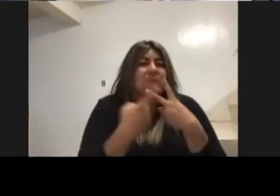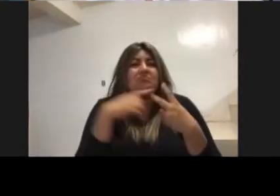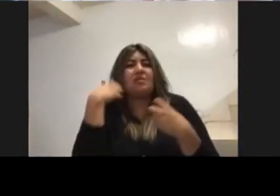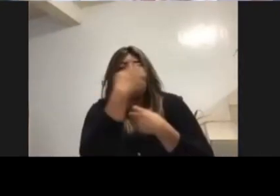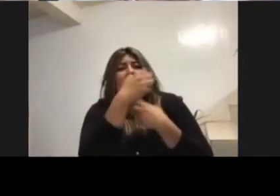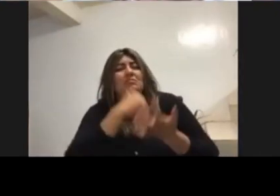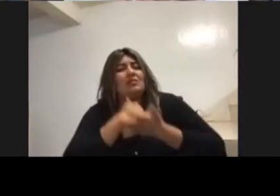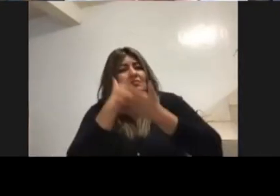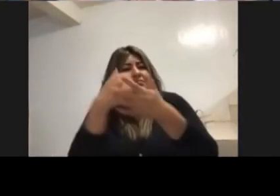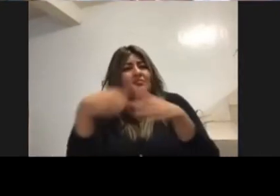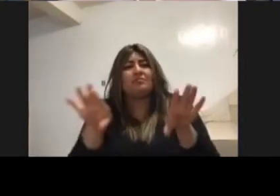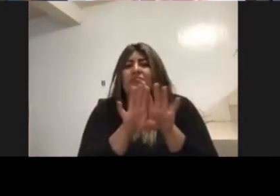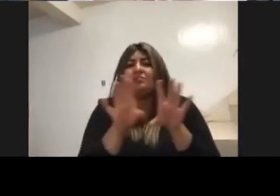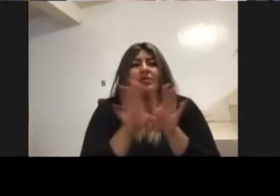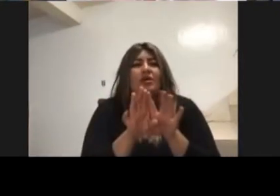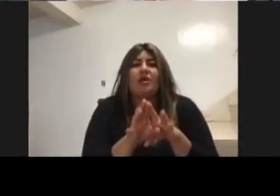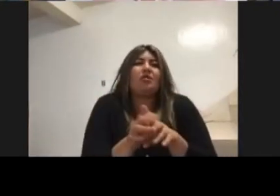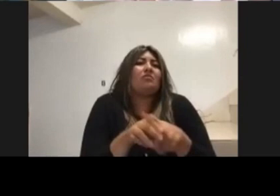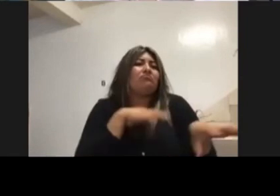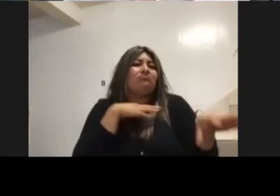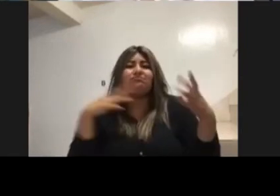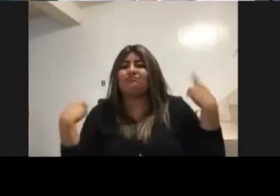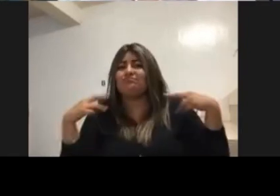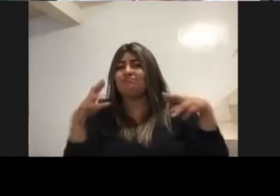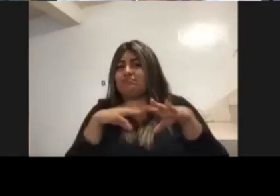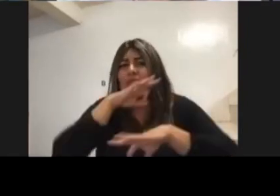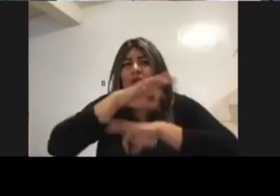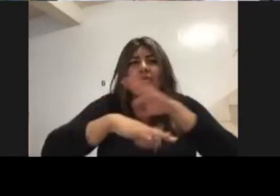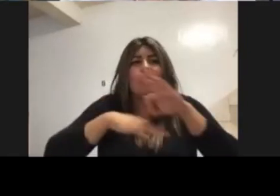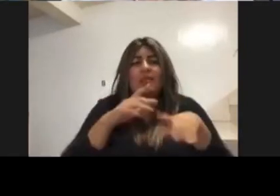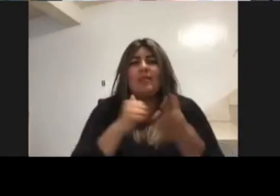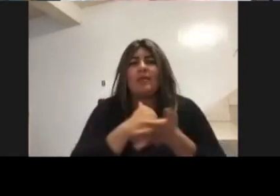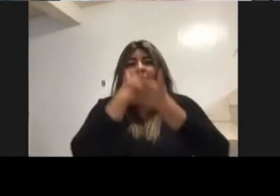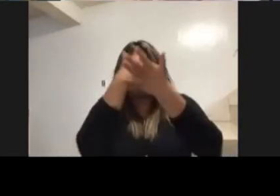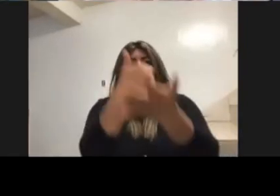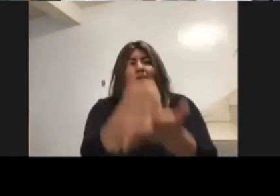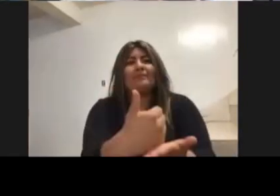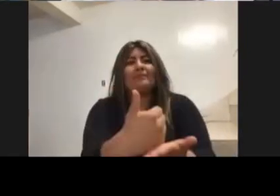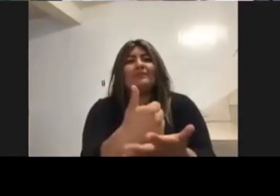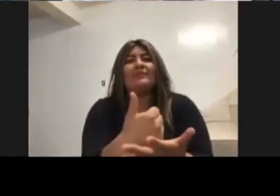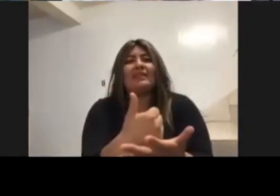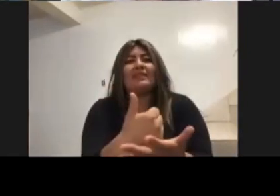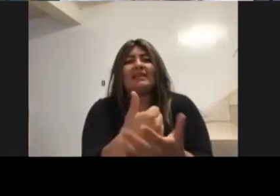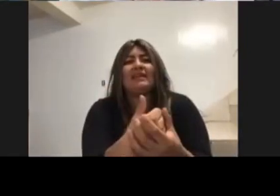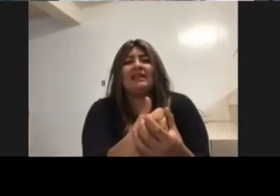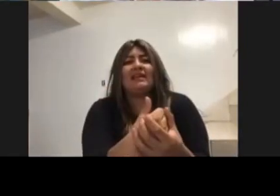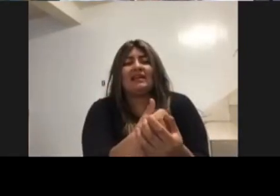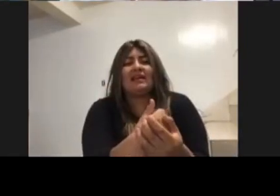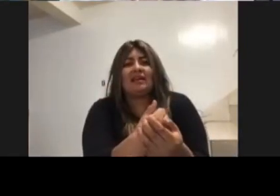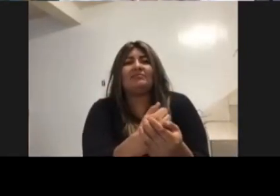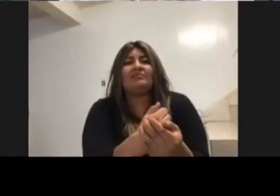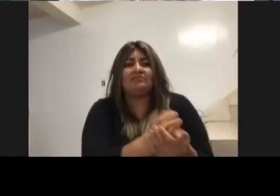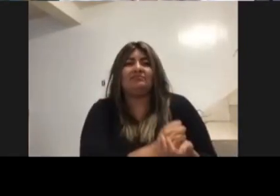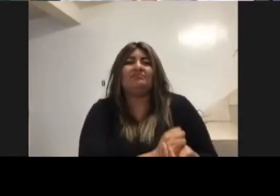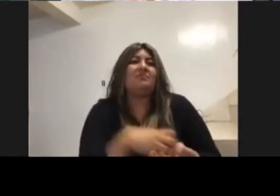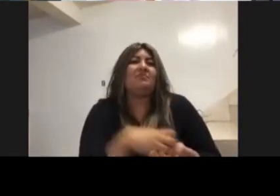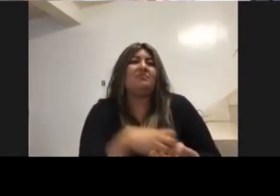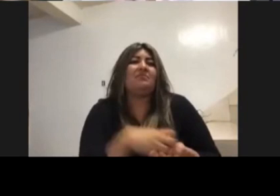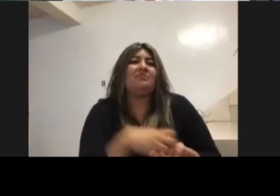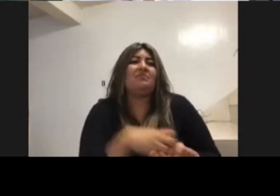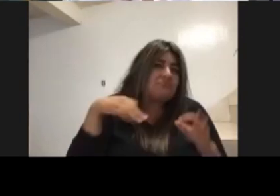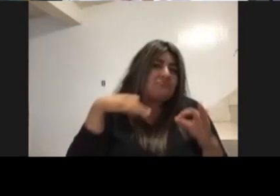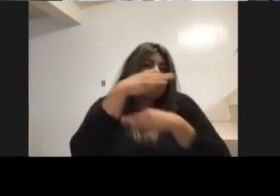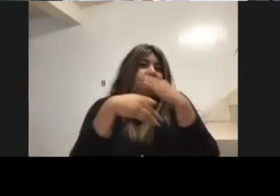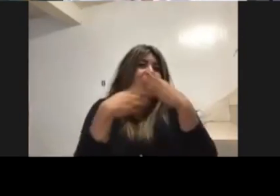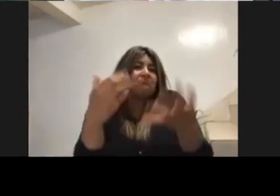como profesionales que están para apoyar al sistema, ¿no? En su conjunto,